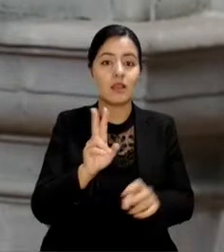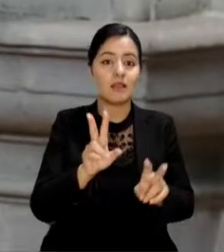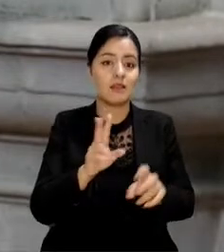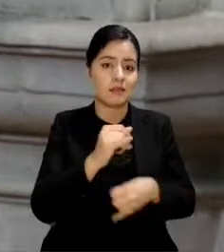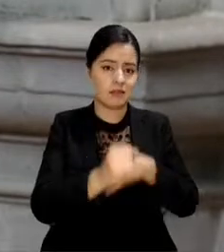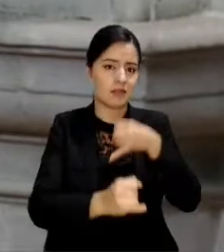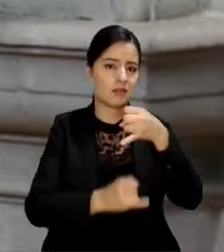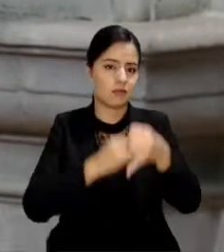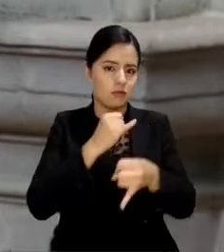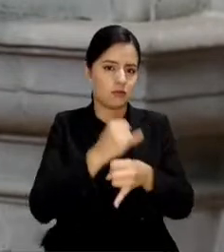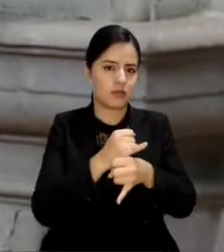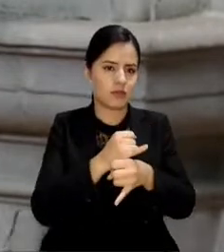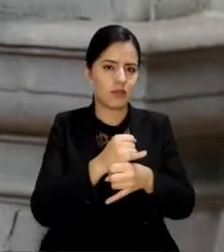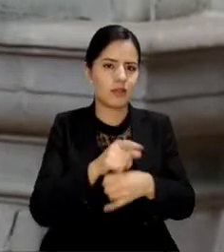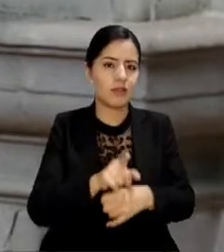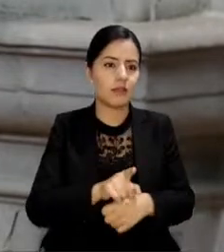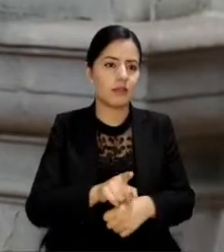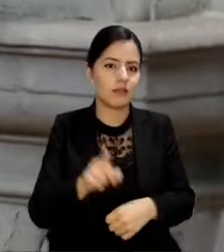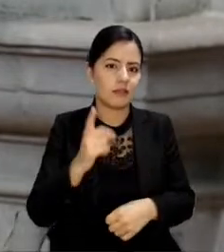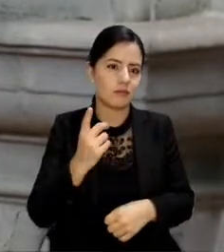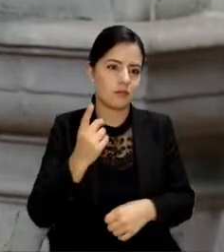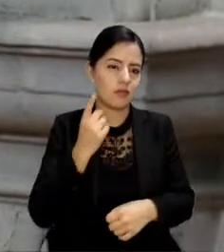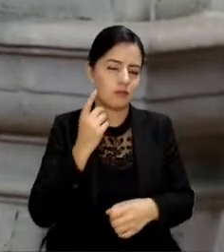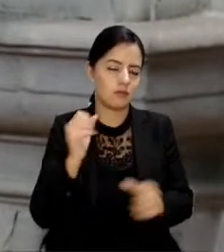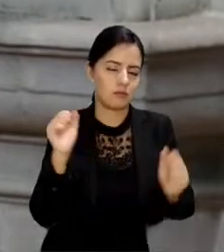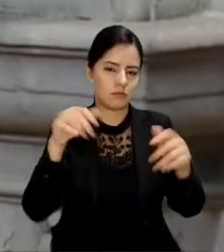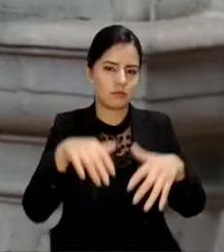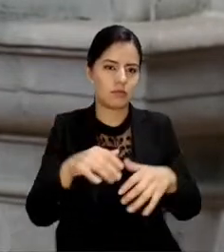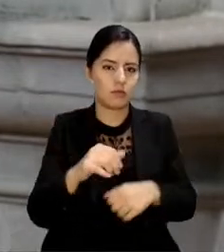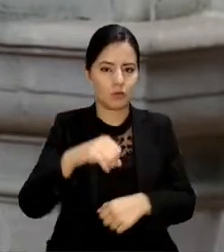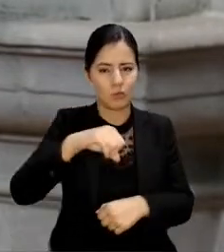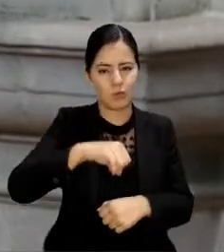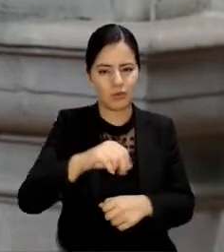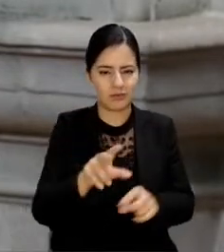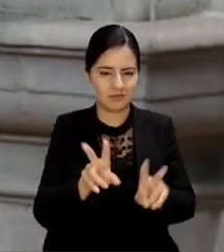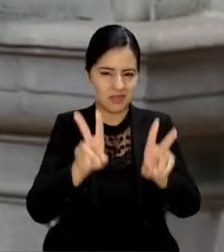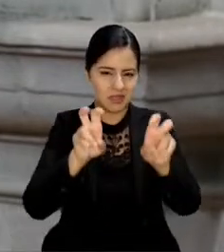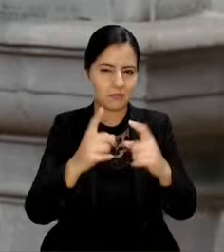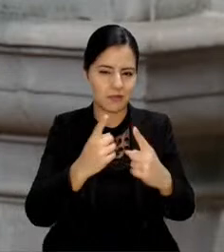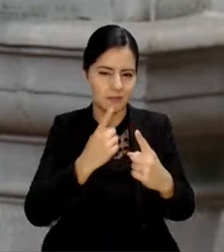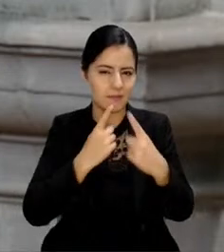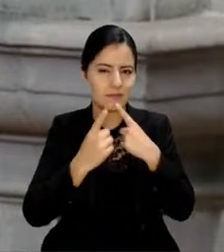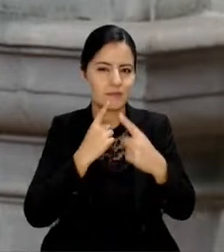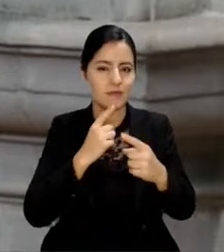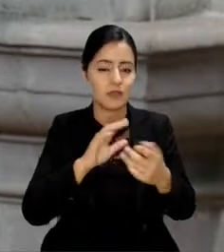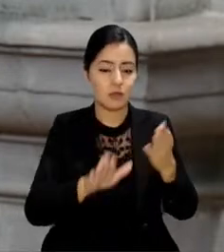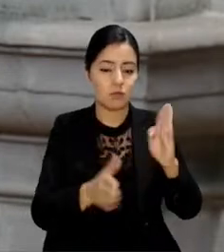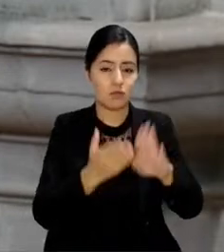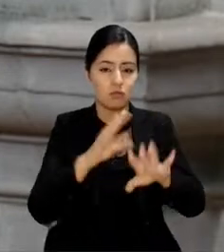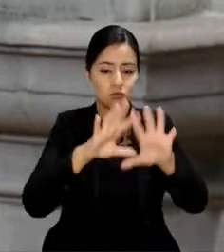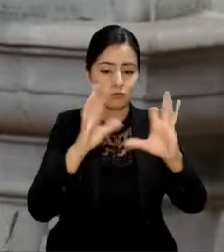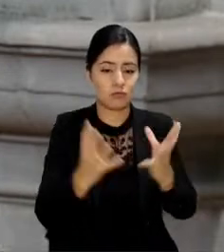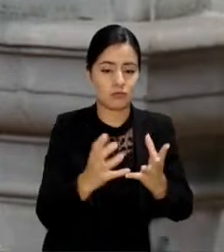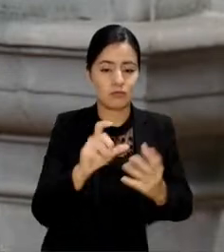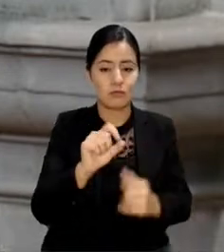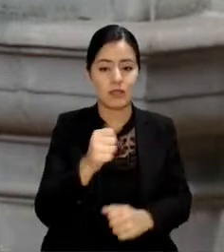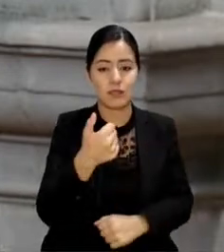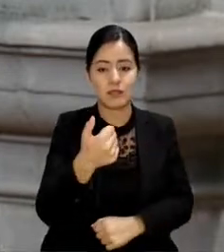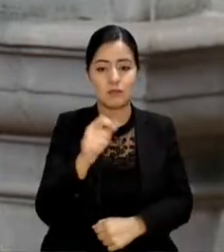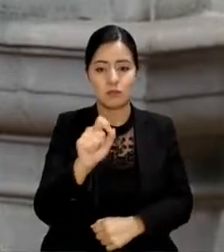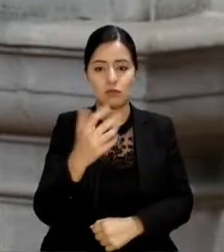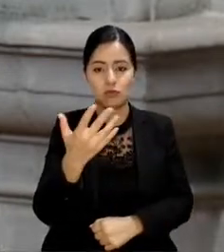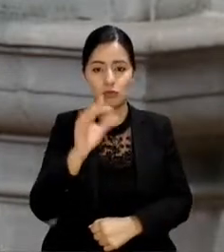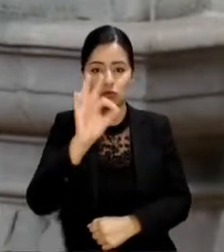internacional, dentro del ámbito parlamentario que el día de hoy nos ocupa, en el mundo únicamente el 26.5%